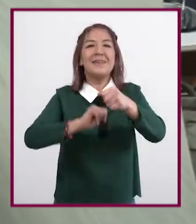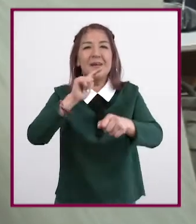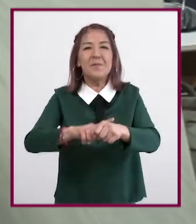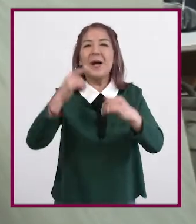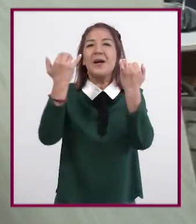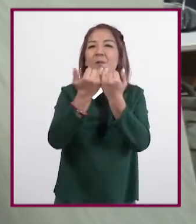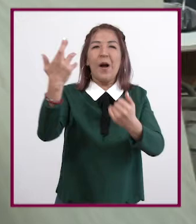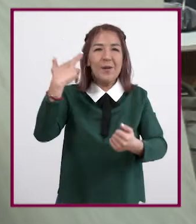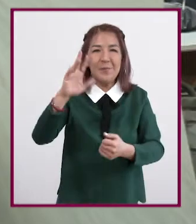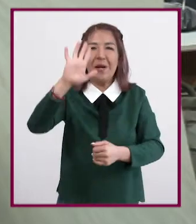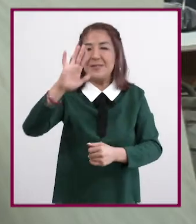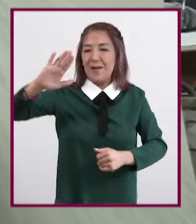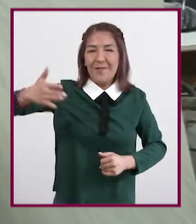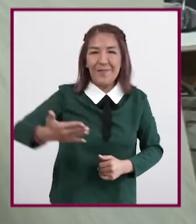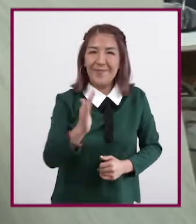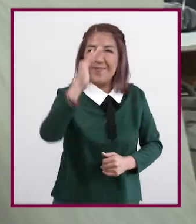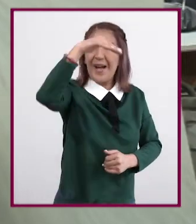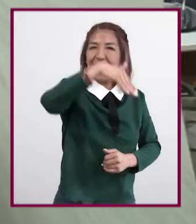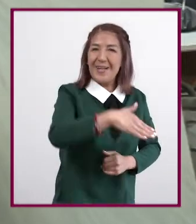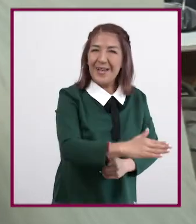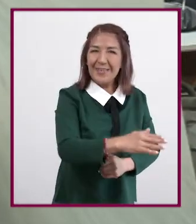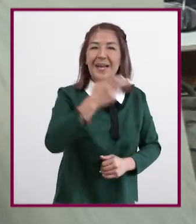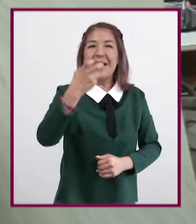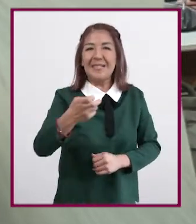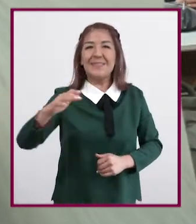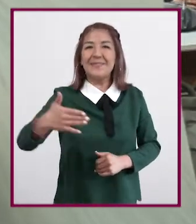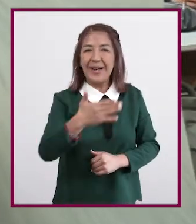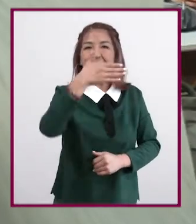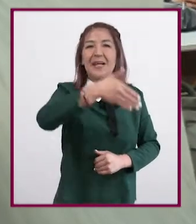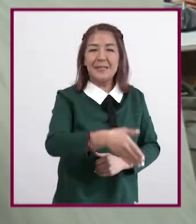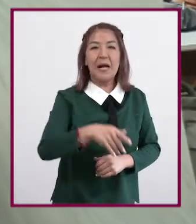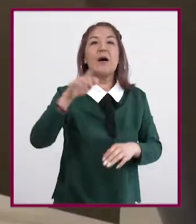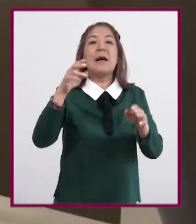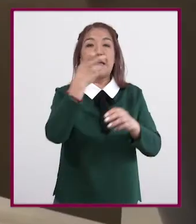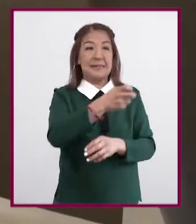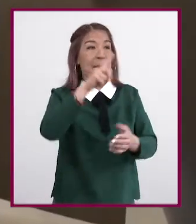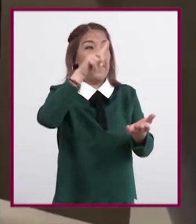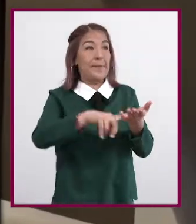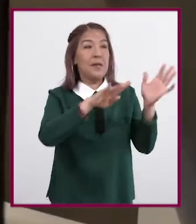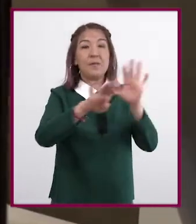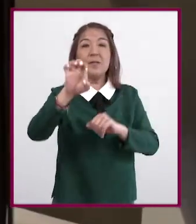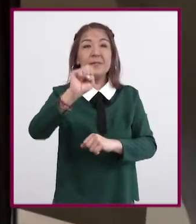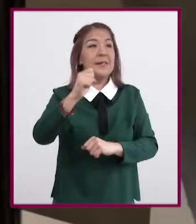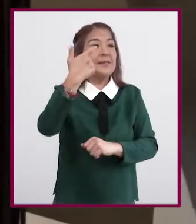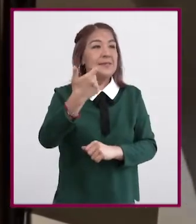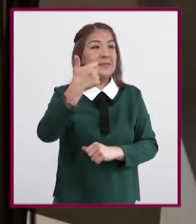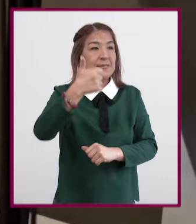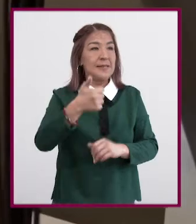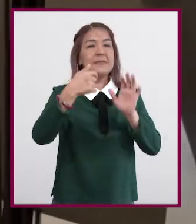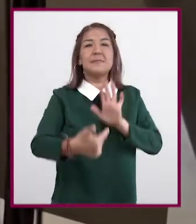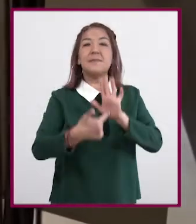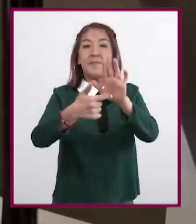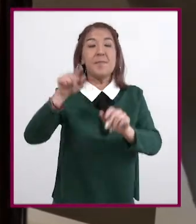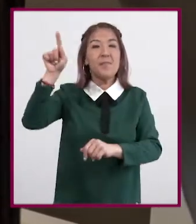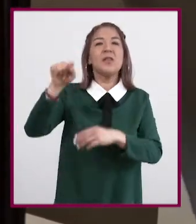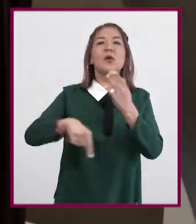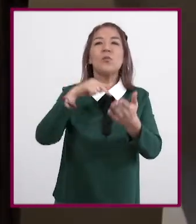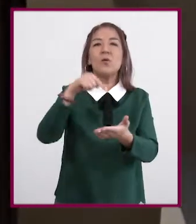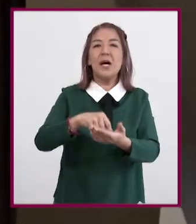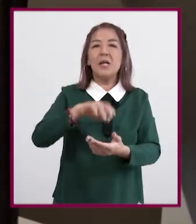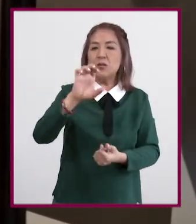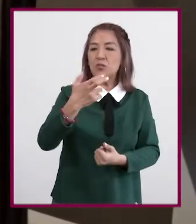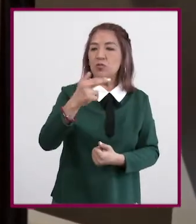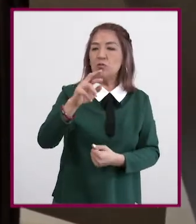de las ballenas. De hecho, esta pieza en 1966 la pidieron prestado de los estudios Churubusco para